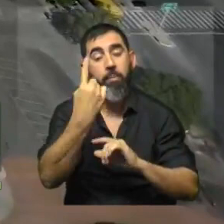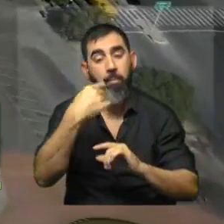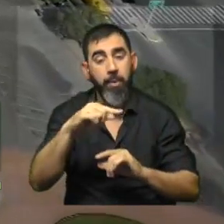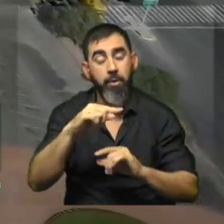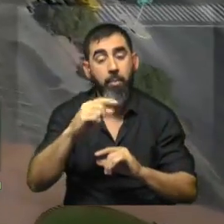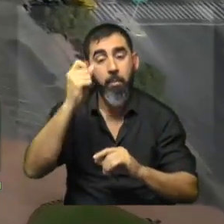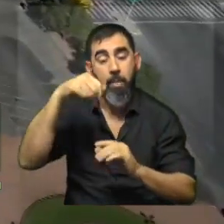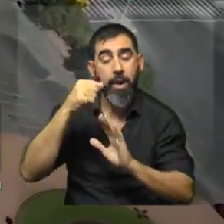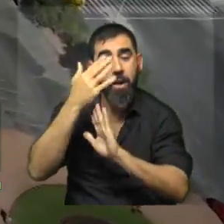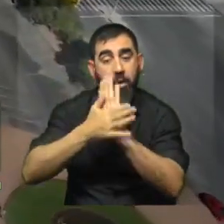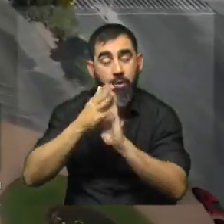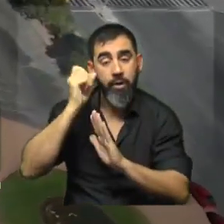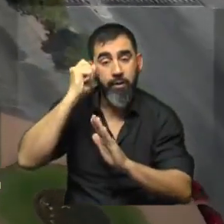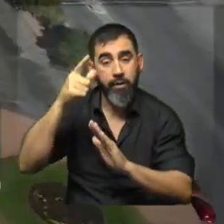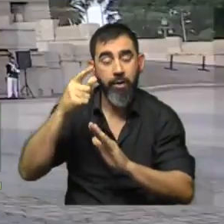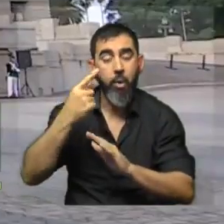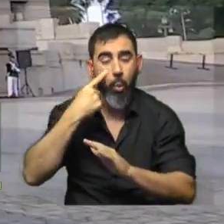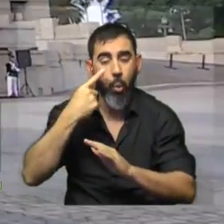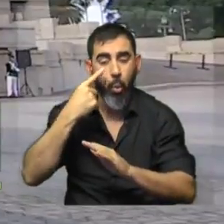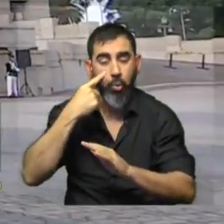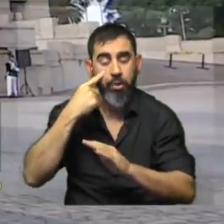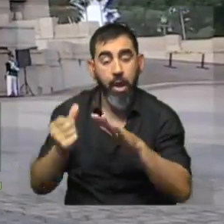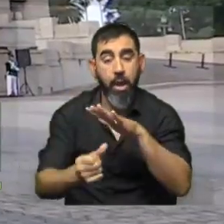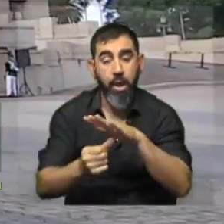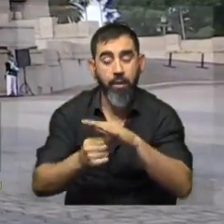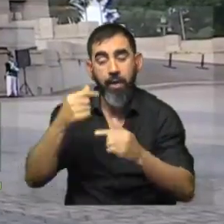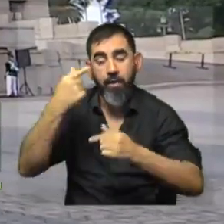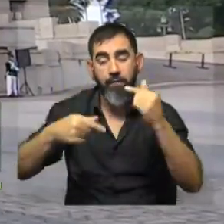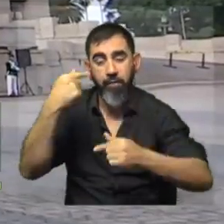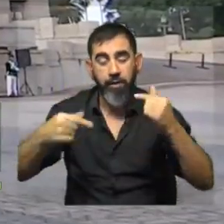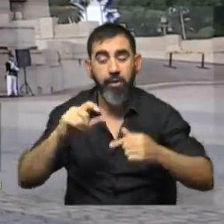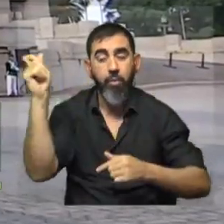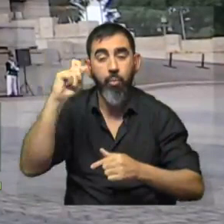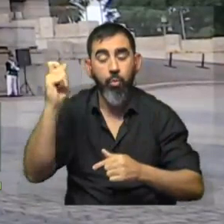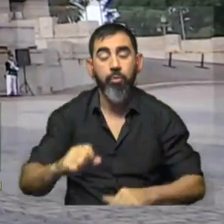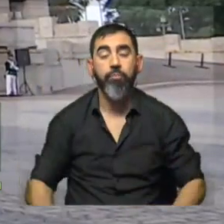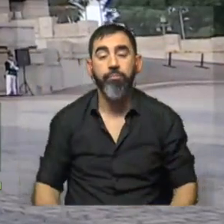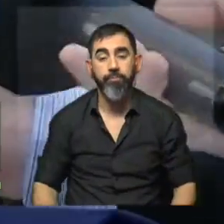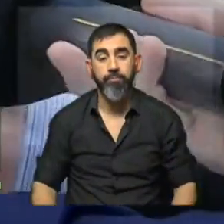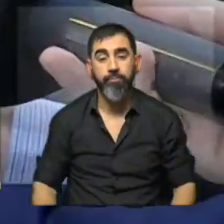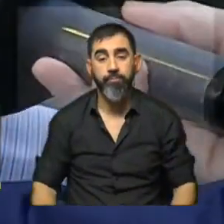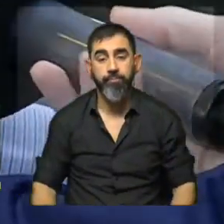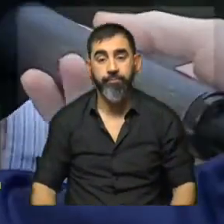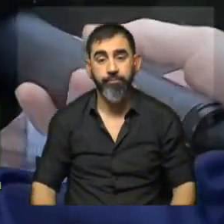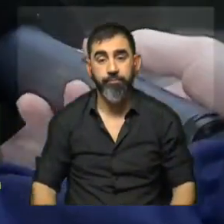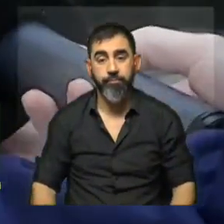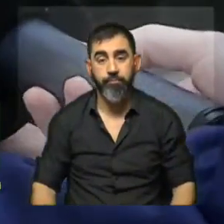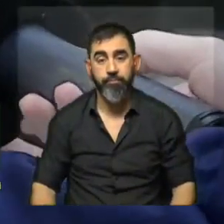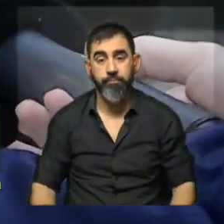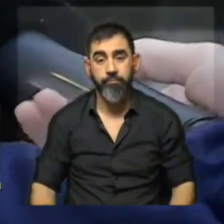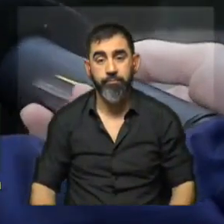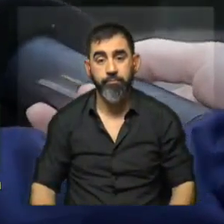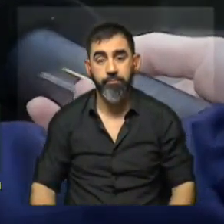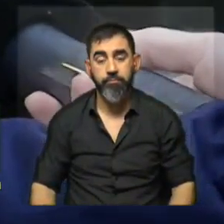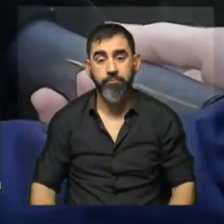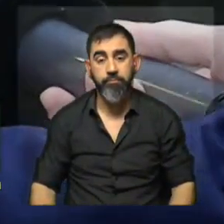Plan Nacional de Inteligencia era conocido por jerarcas de varios organismos públicos. Mire, si